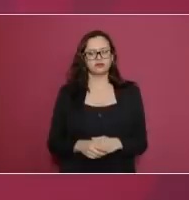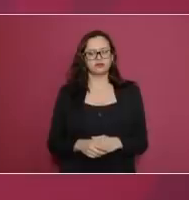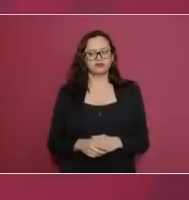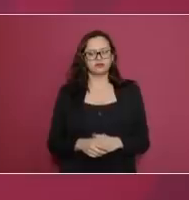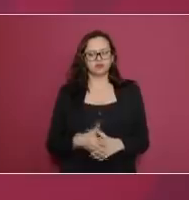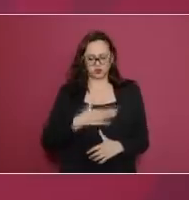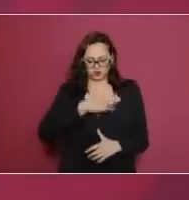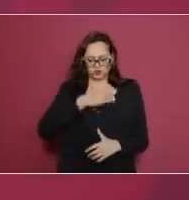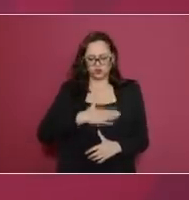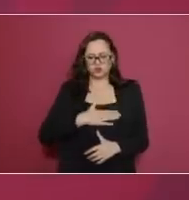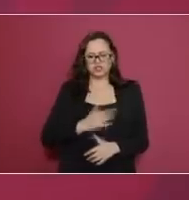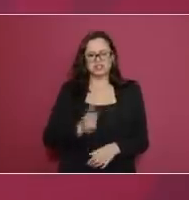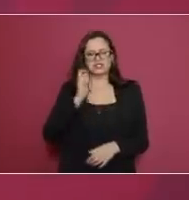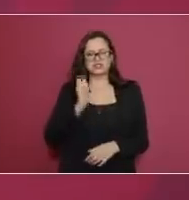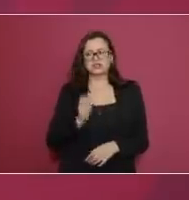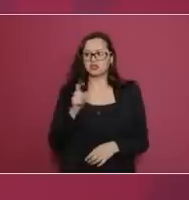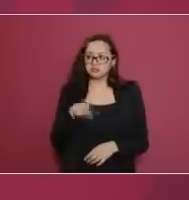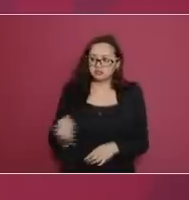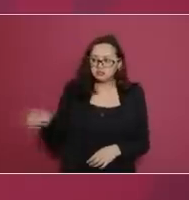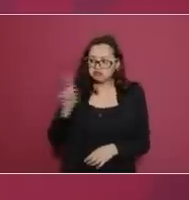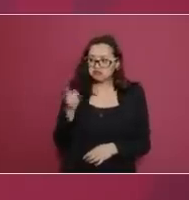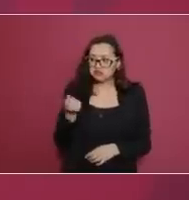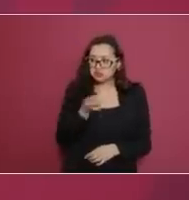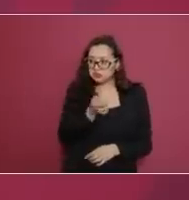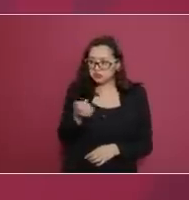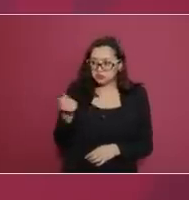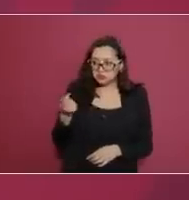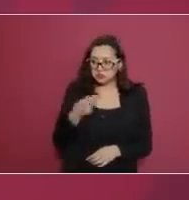más al que tiene menos.